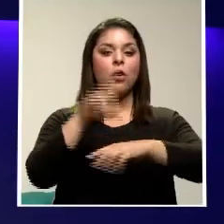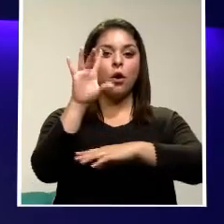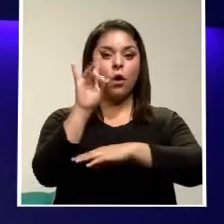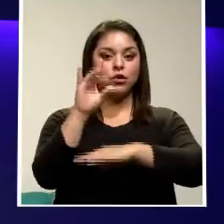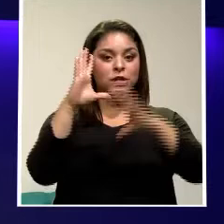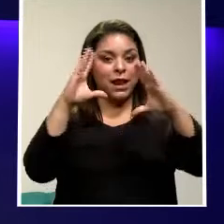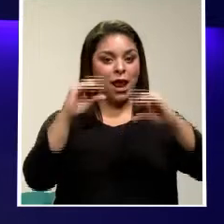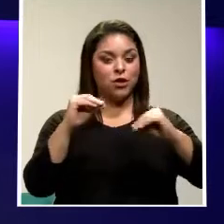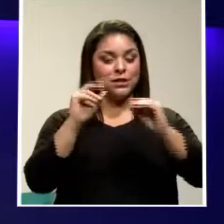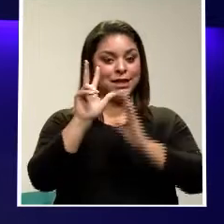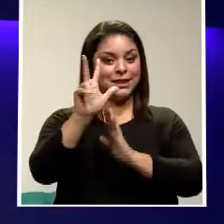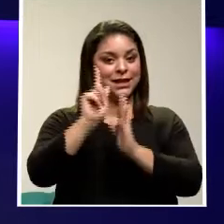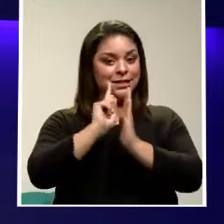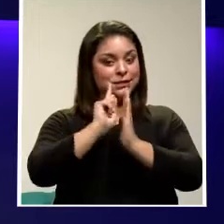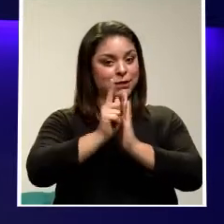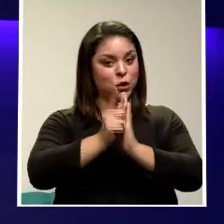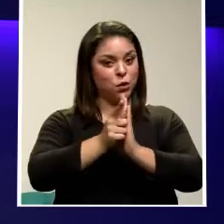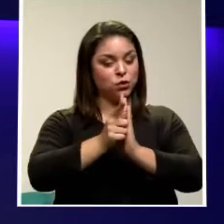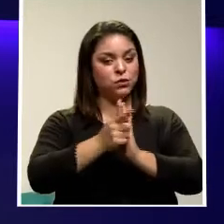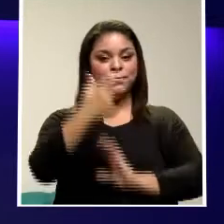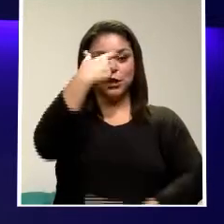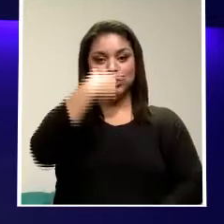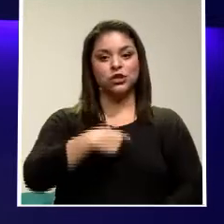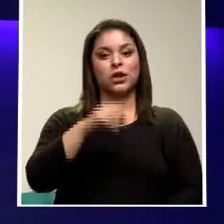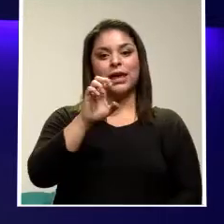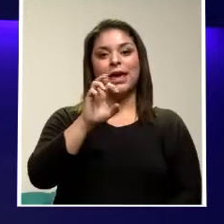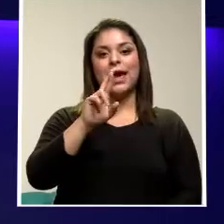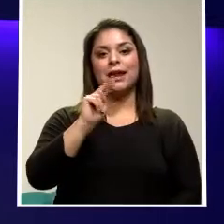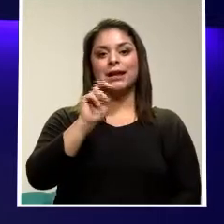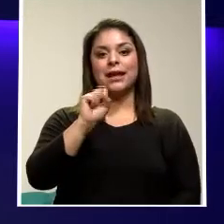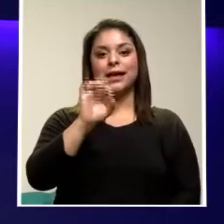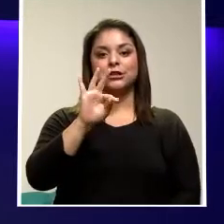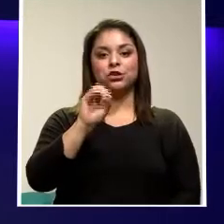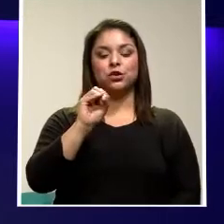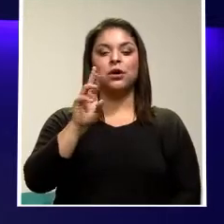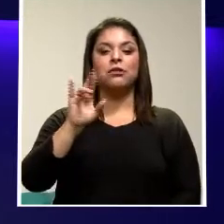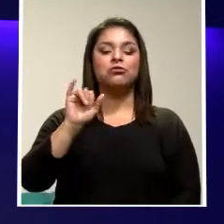noche con 3 minutos. Soy Ernesto Rivera.